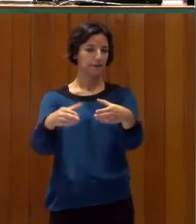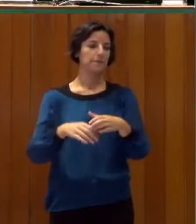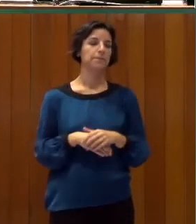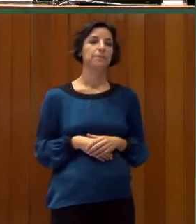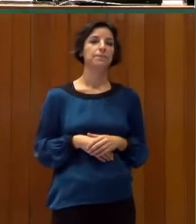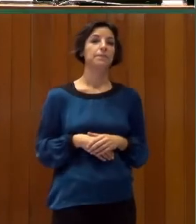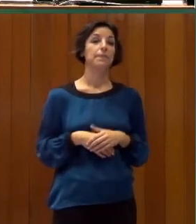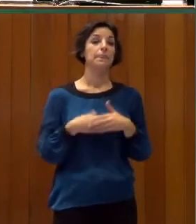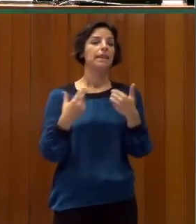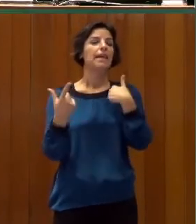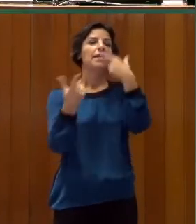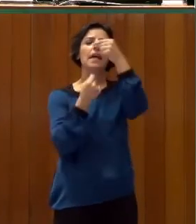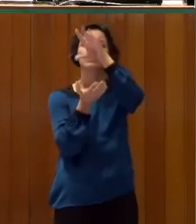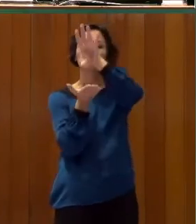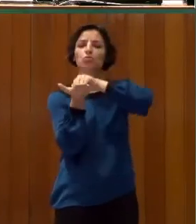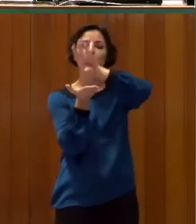Para la recogida de datos